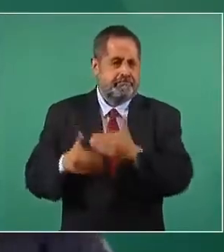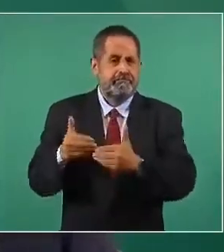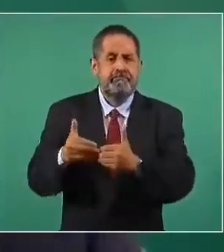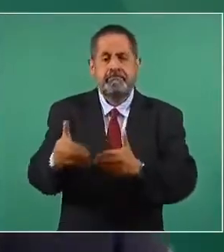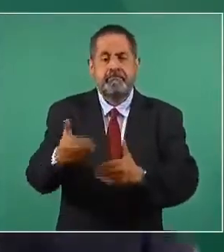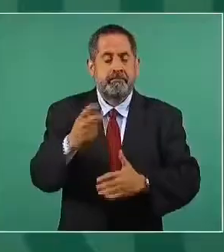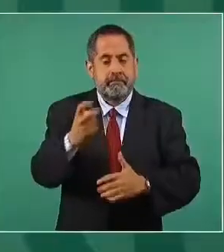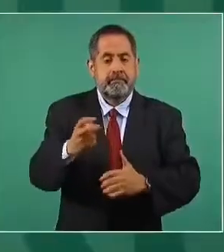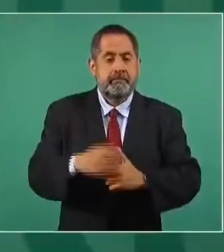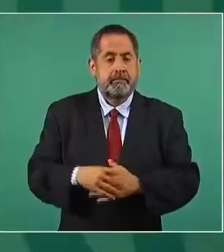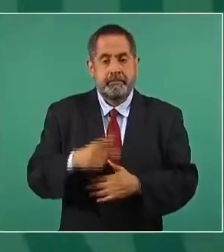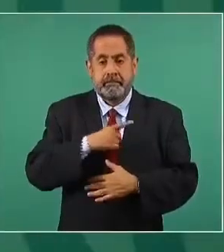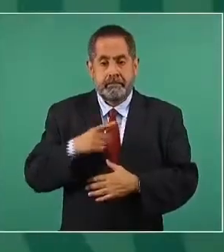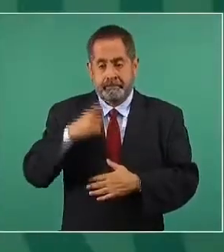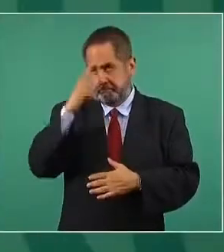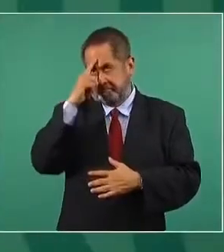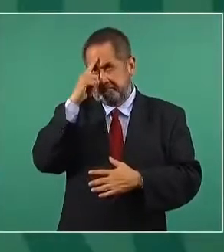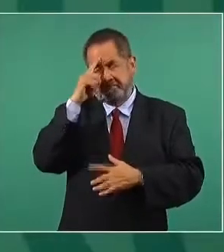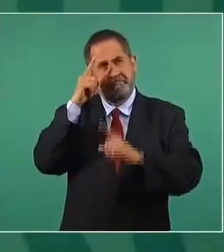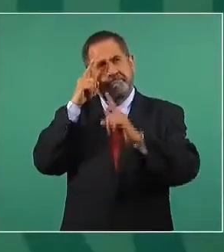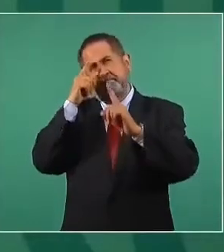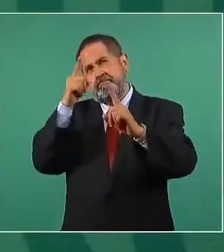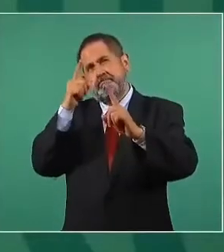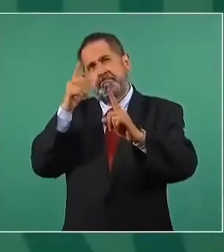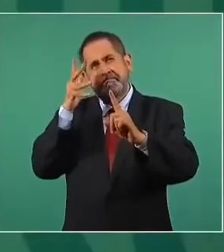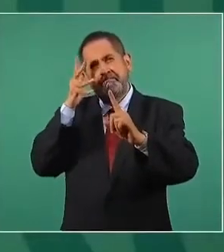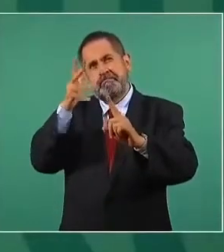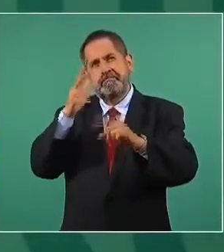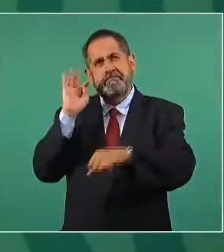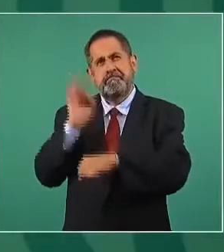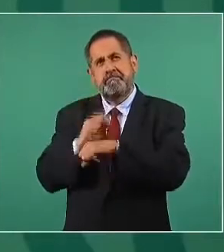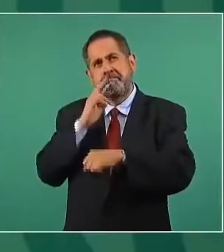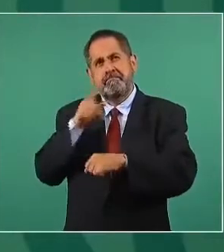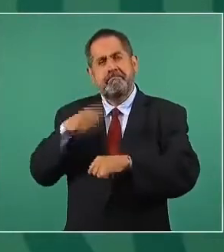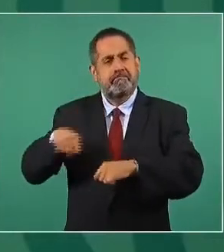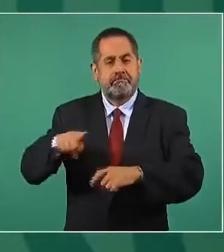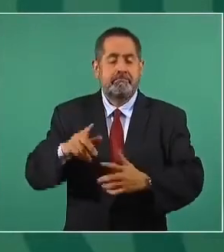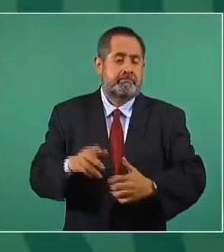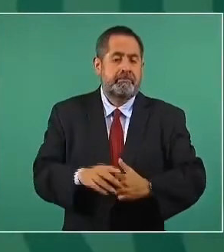y tener altura de miras.